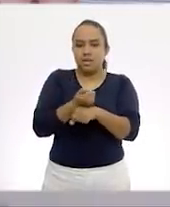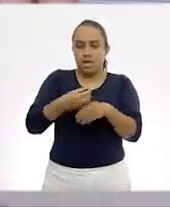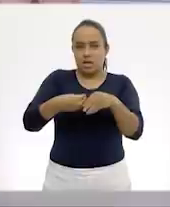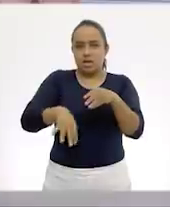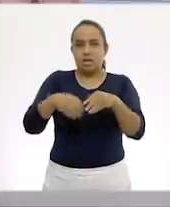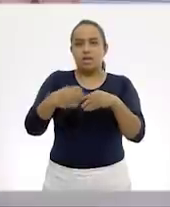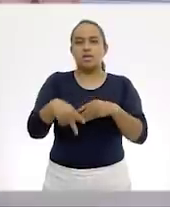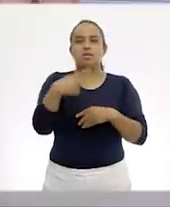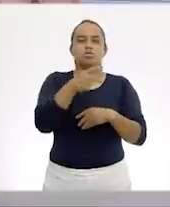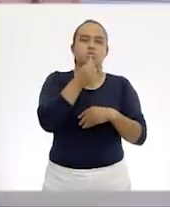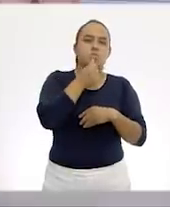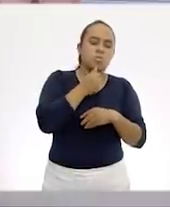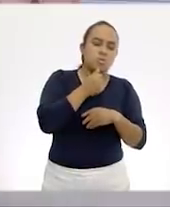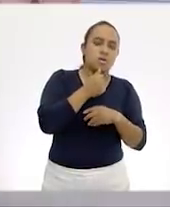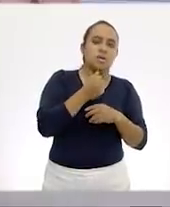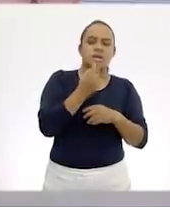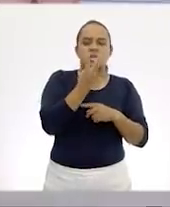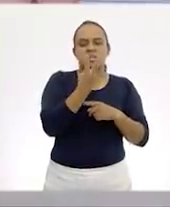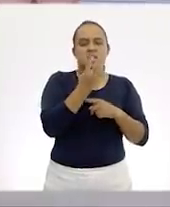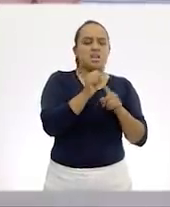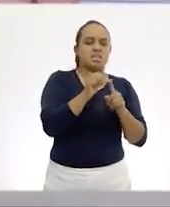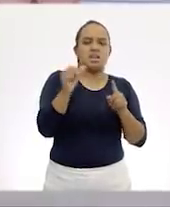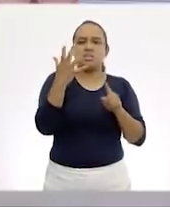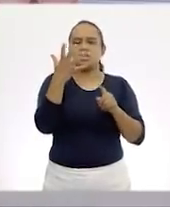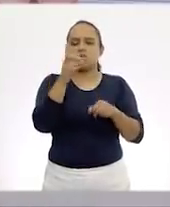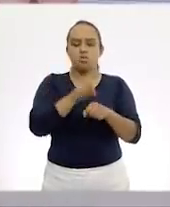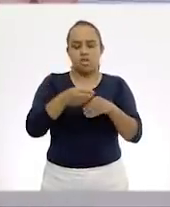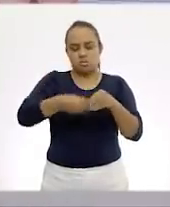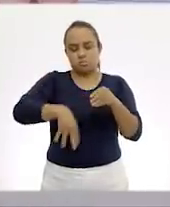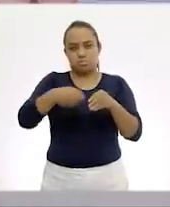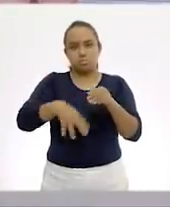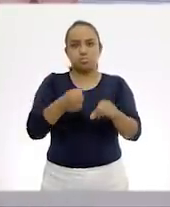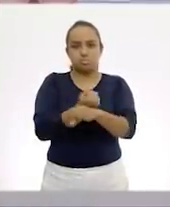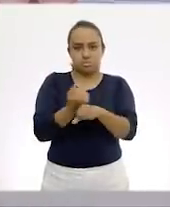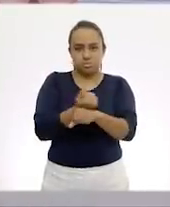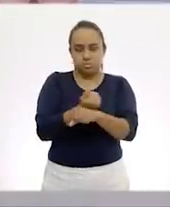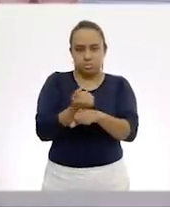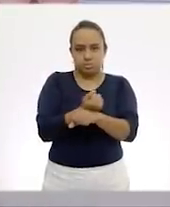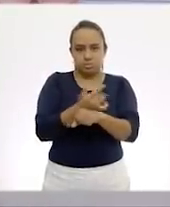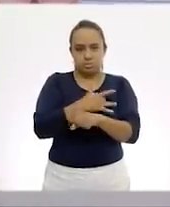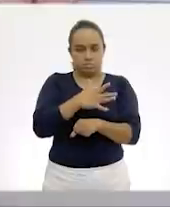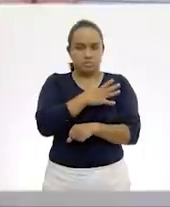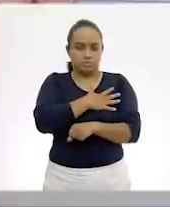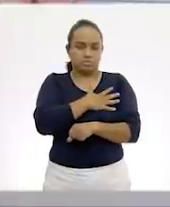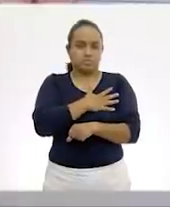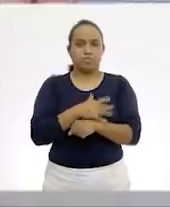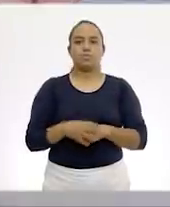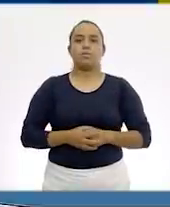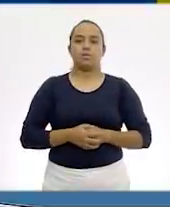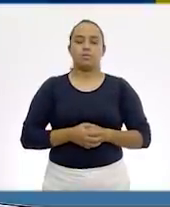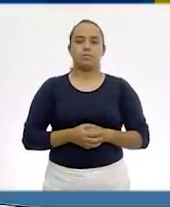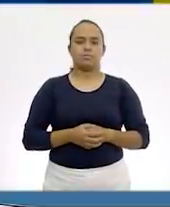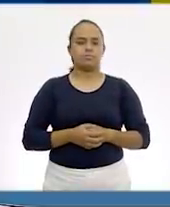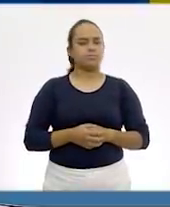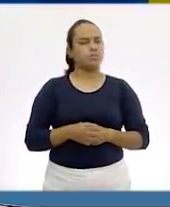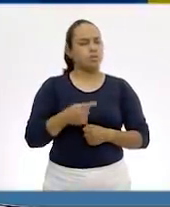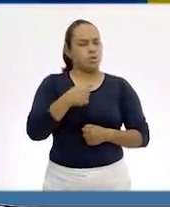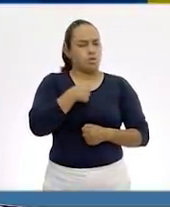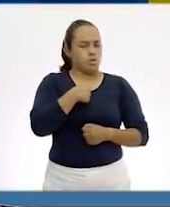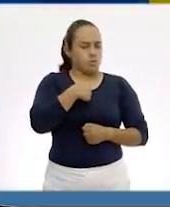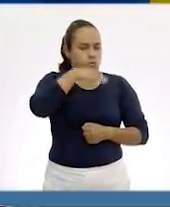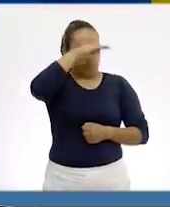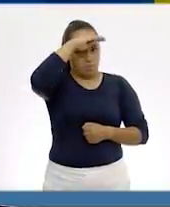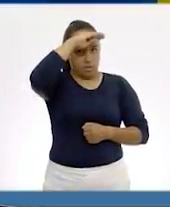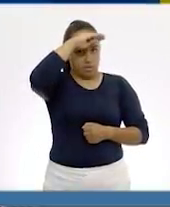la vagina entre 3 a 5 días aproximadamente, lo que conocemos como menstruación. Yo tengo la impresión